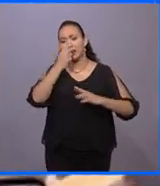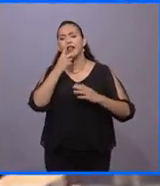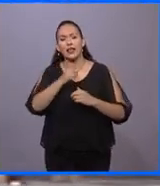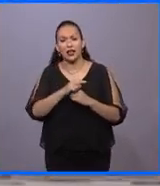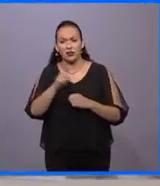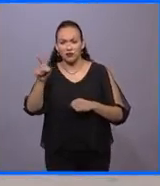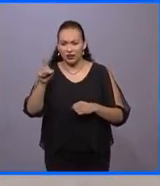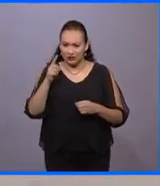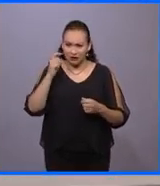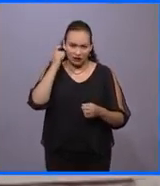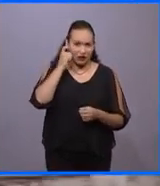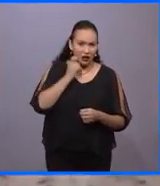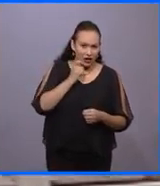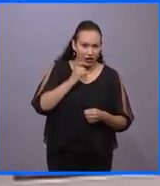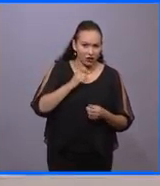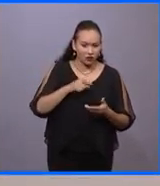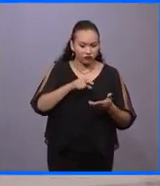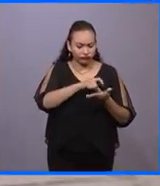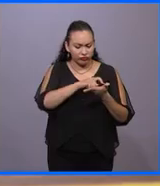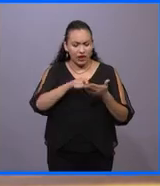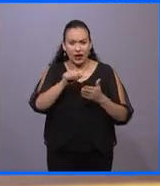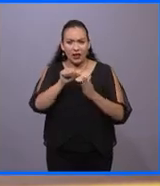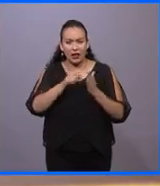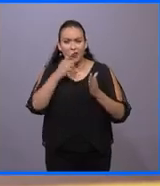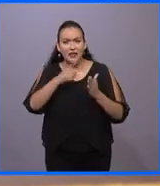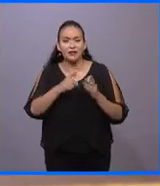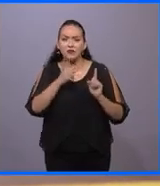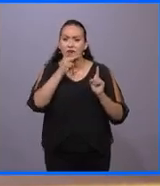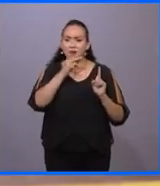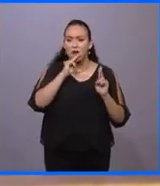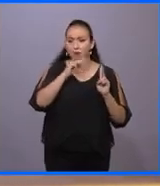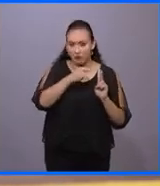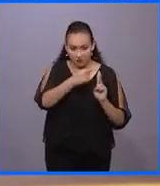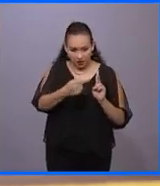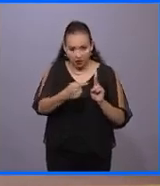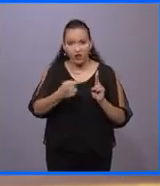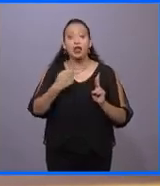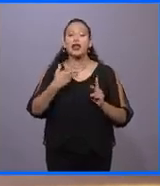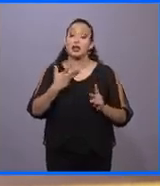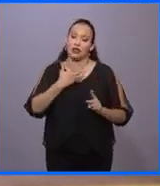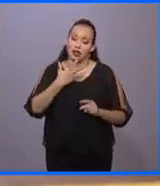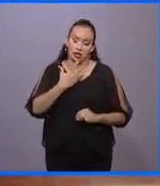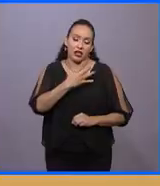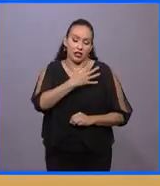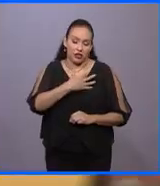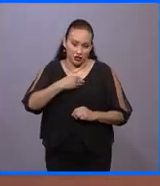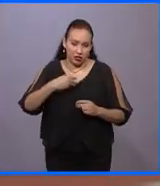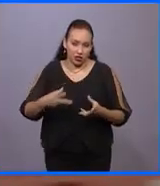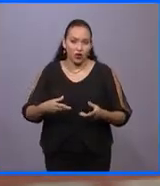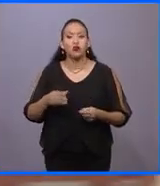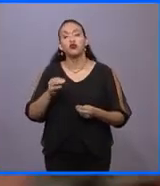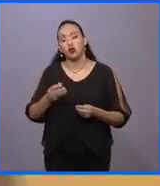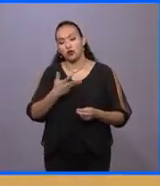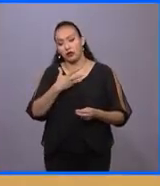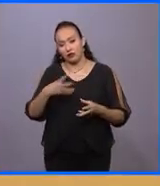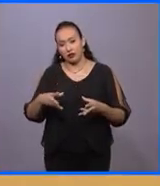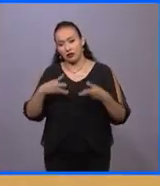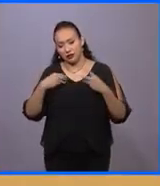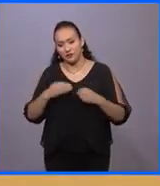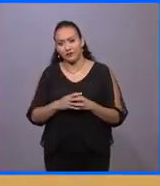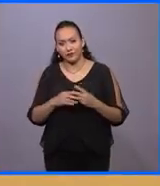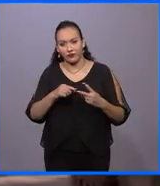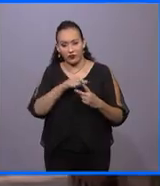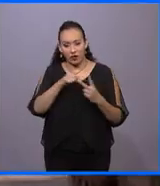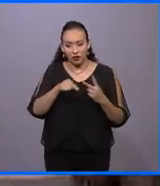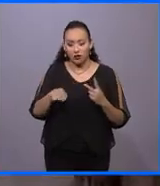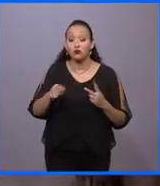Código Penal de Guerrero quitara responsabilidad a progenitores o a quienes ejerzan custodia o patria potestad de niñas, niños y adolescentes si